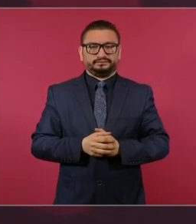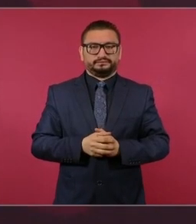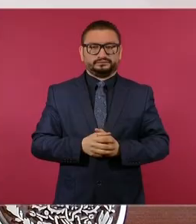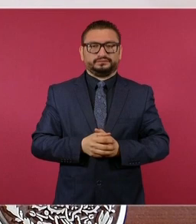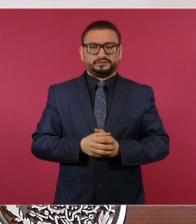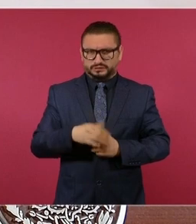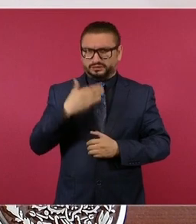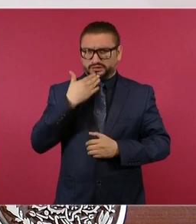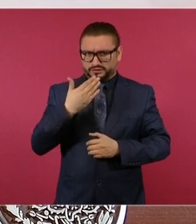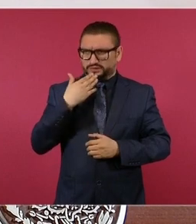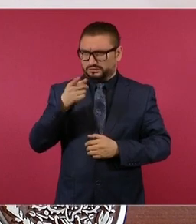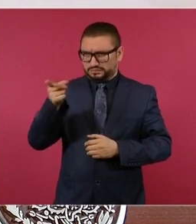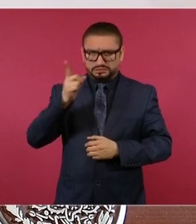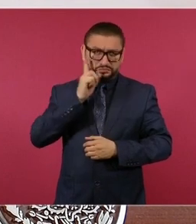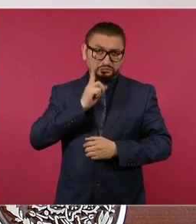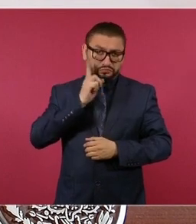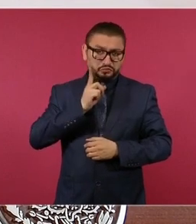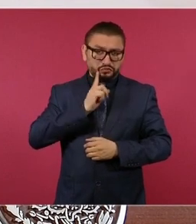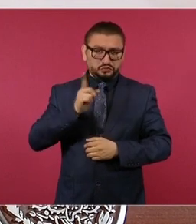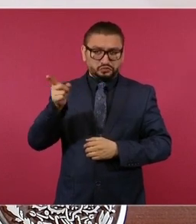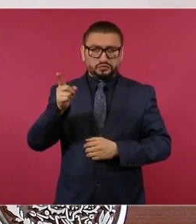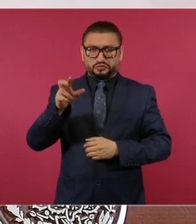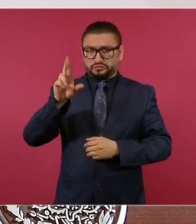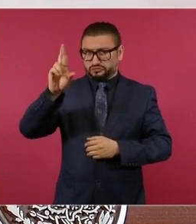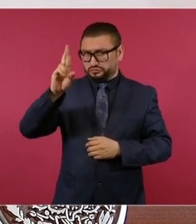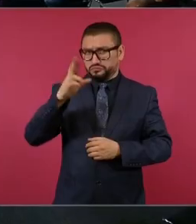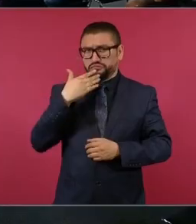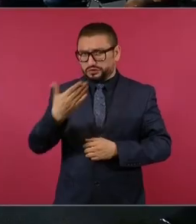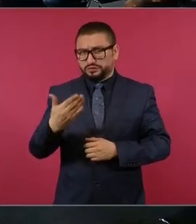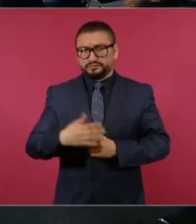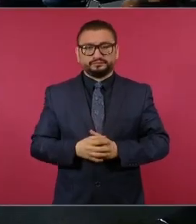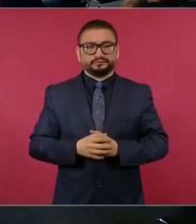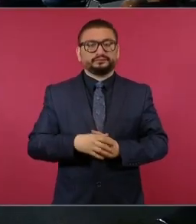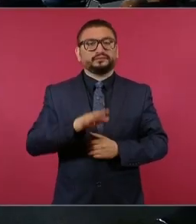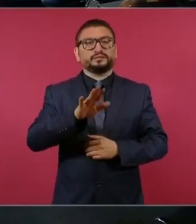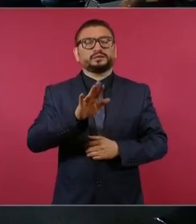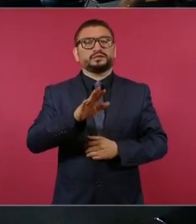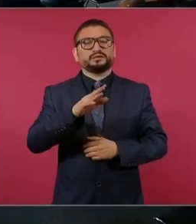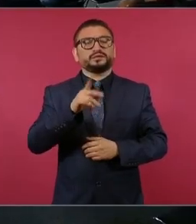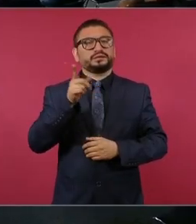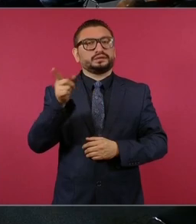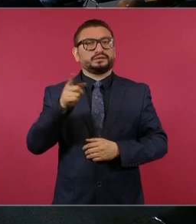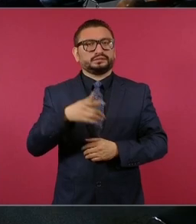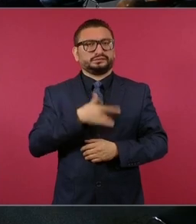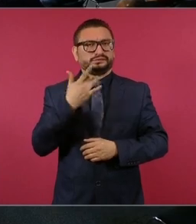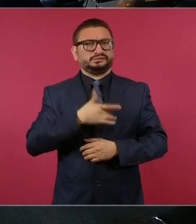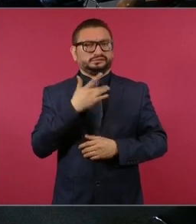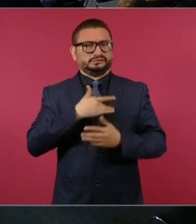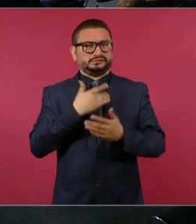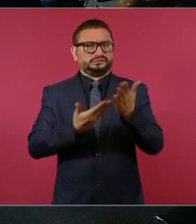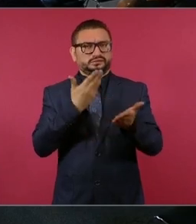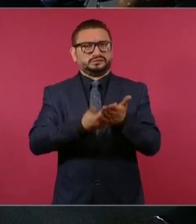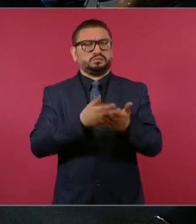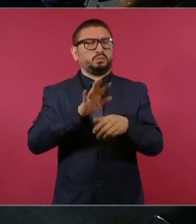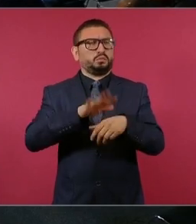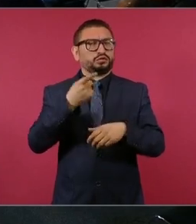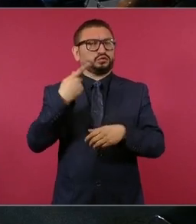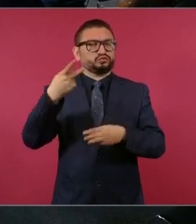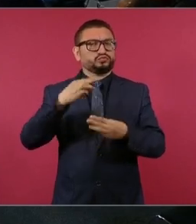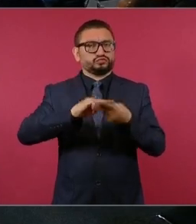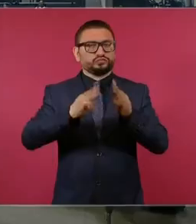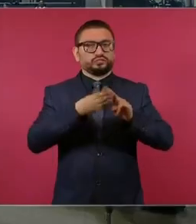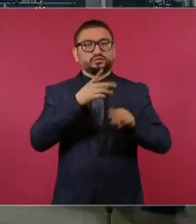O sea, está bien la señora… Xochitl. Nada más aclarar lo que motiva esta iniciativa de reforma, pues es que aseguran